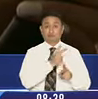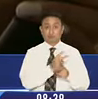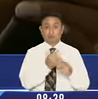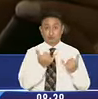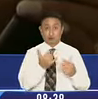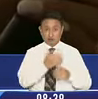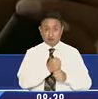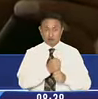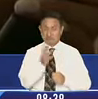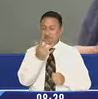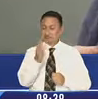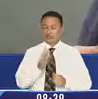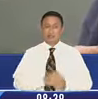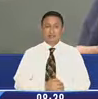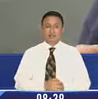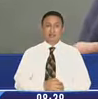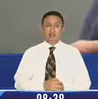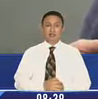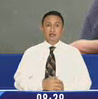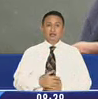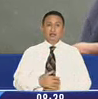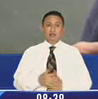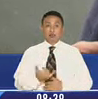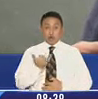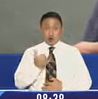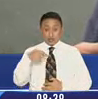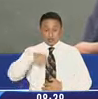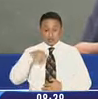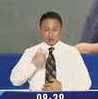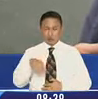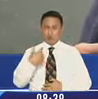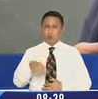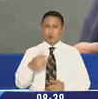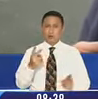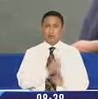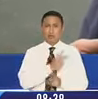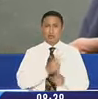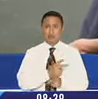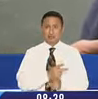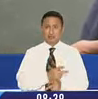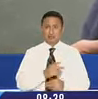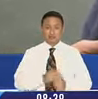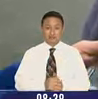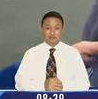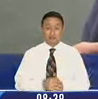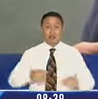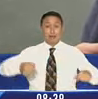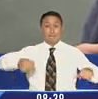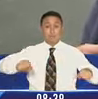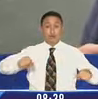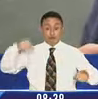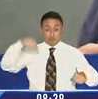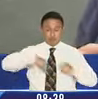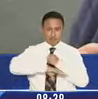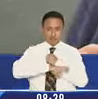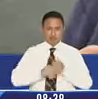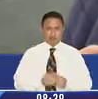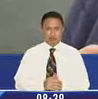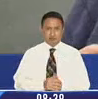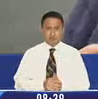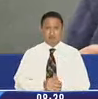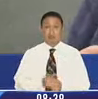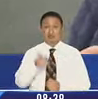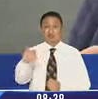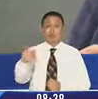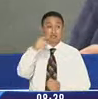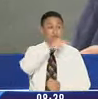hay seguridad en este barrio. Pero ahorita estamos viviendo una inseguridad que no tienen idea. Están en motos asaltando aquí, asaltan en la esquina